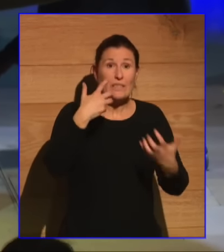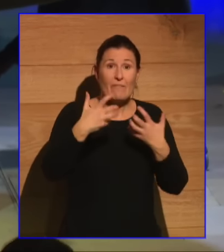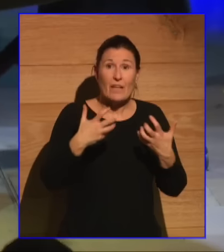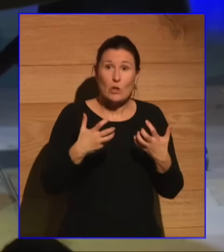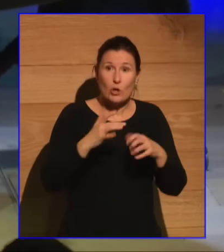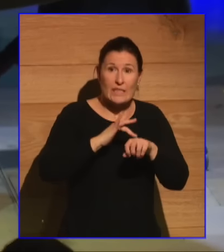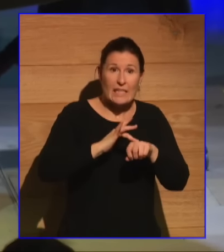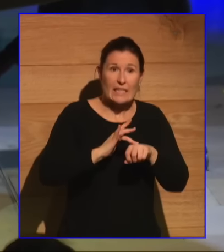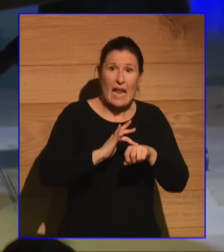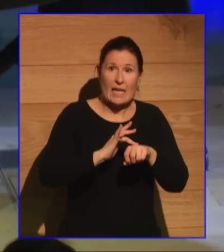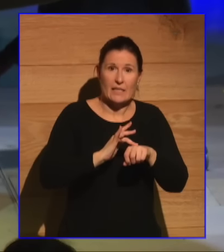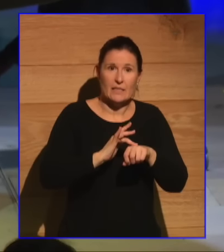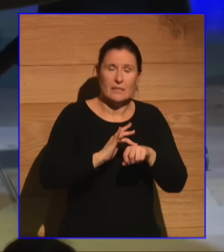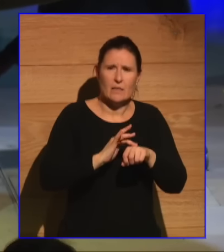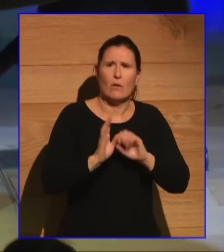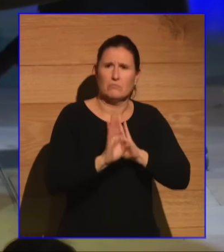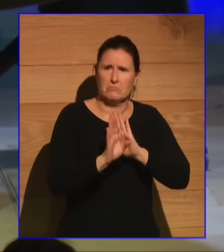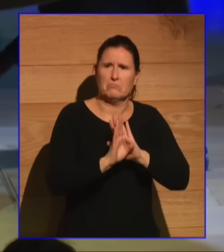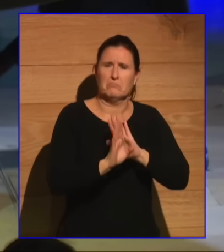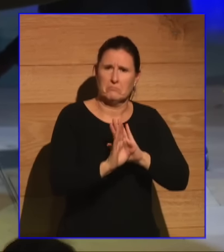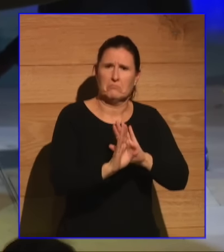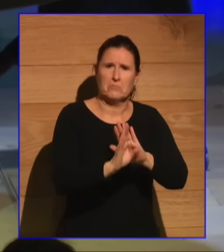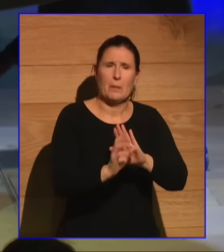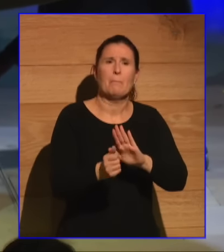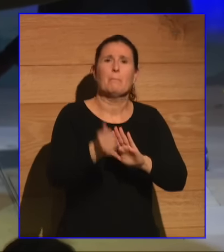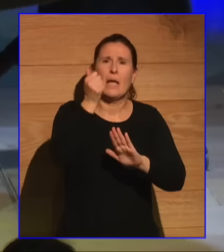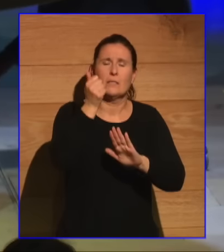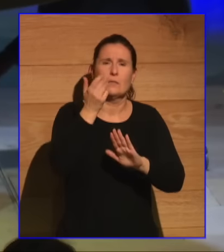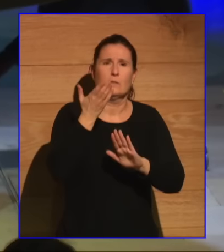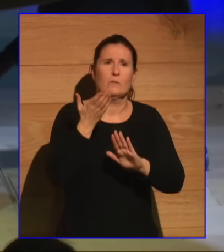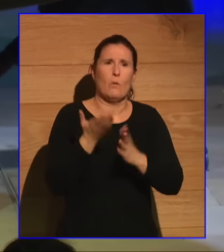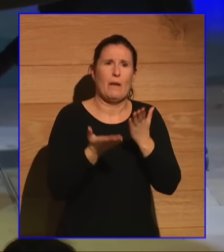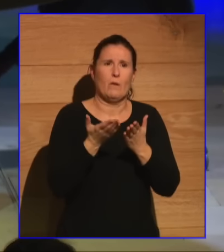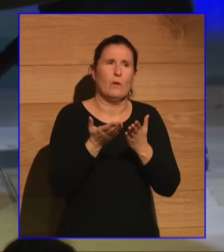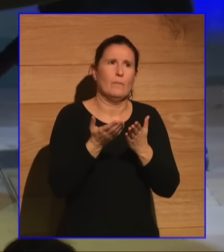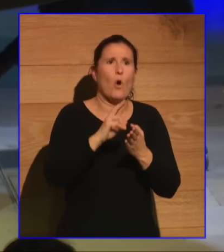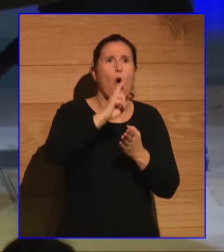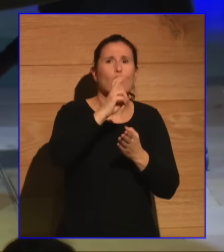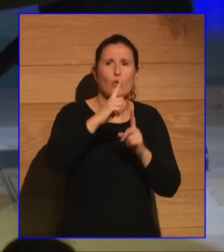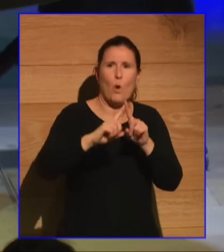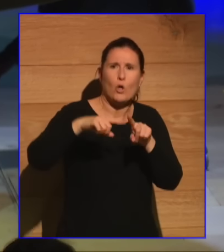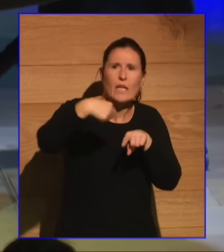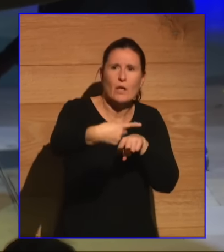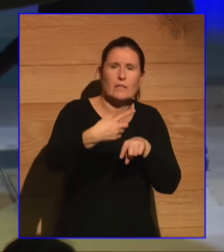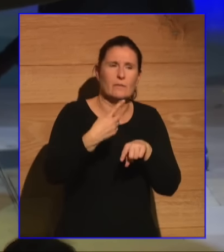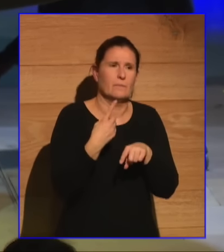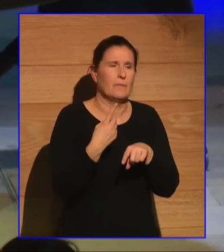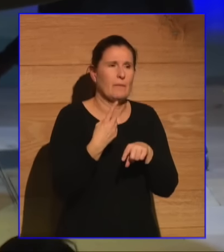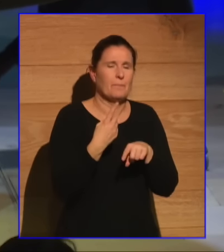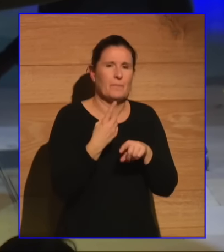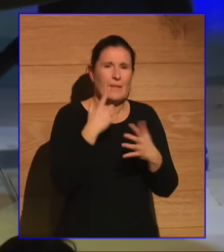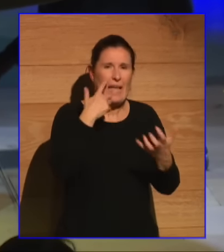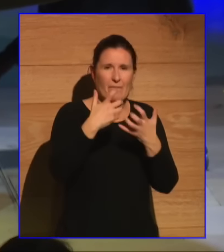se mantuvieron mucho más vigentes que otros posteriores. O sea, había efectos digitales 10 años después